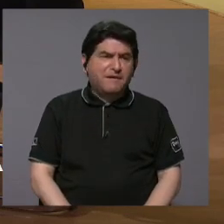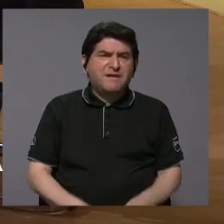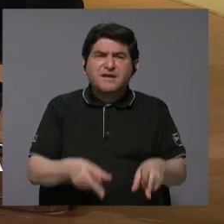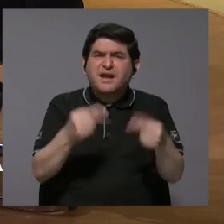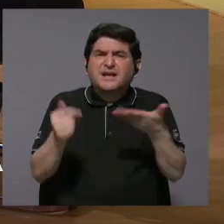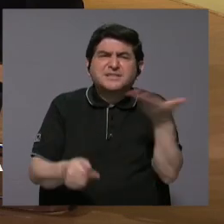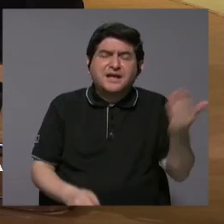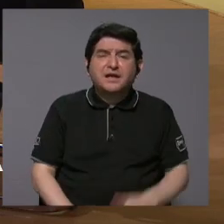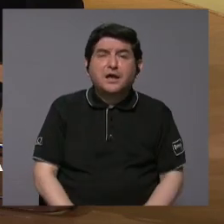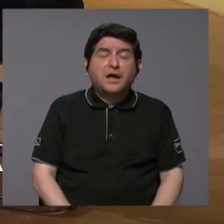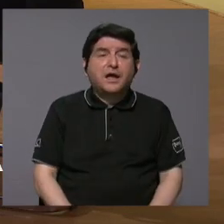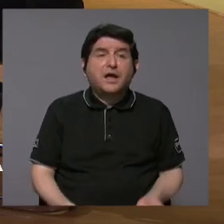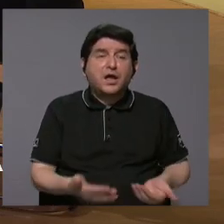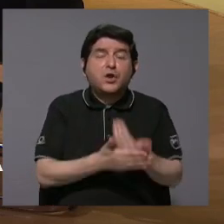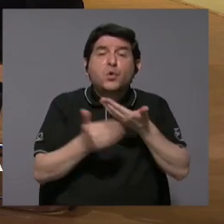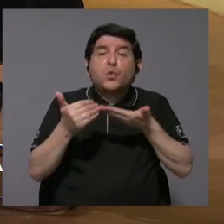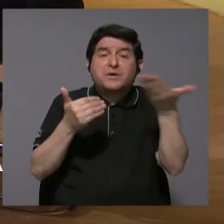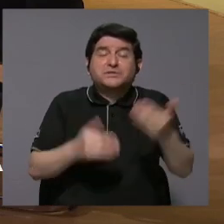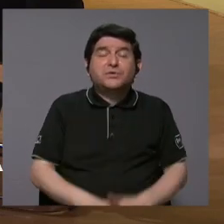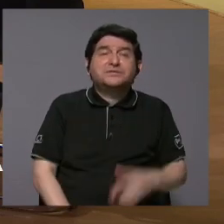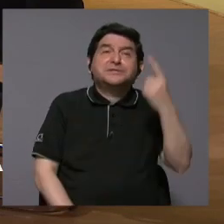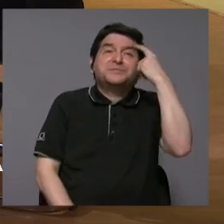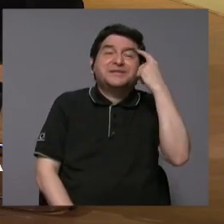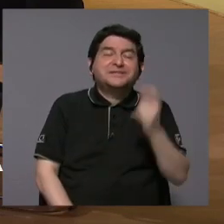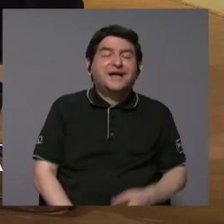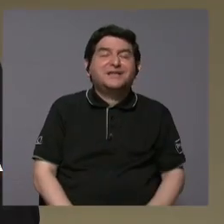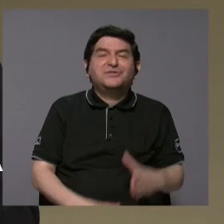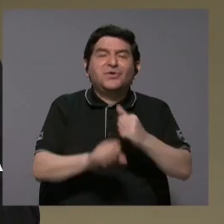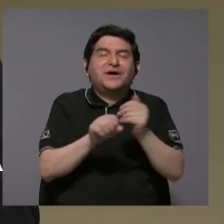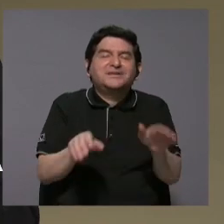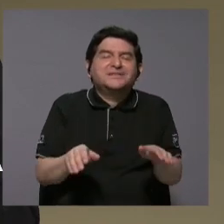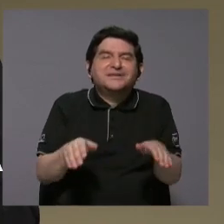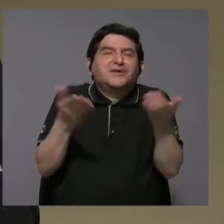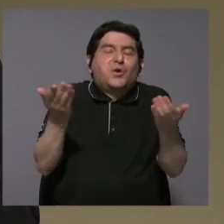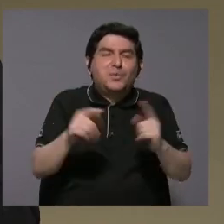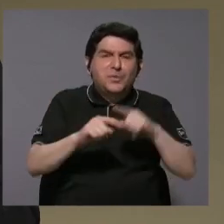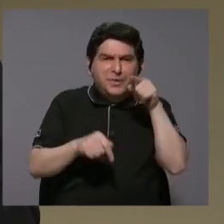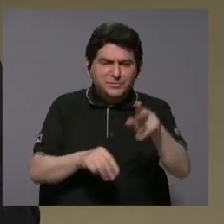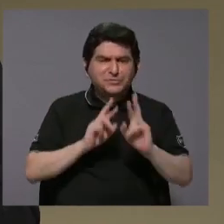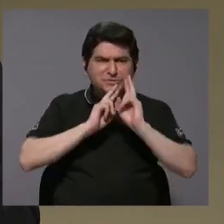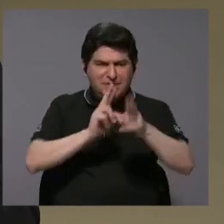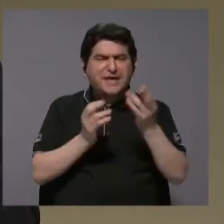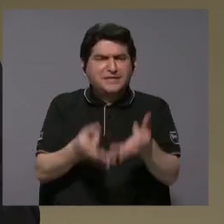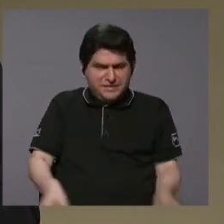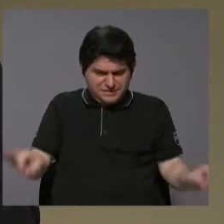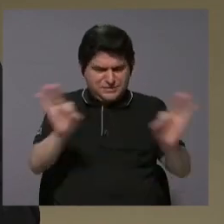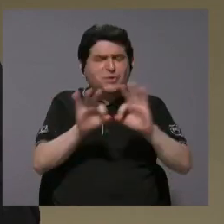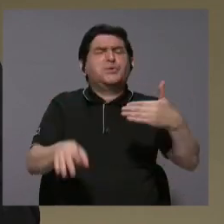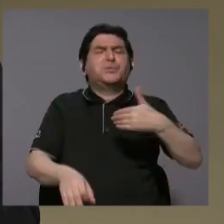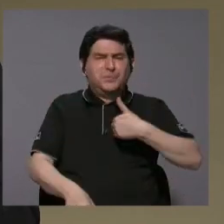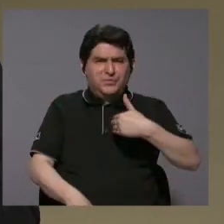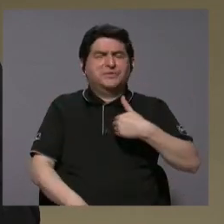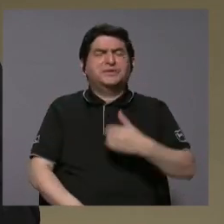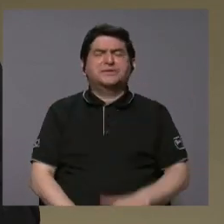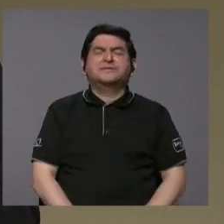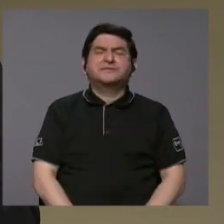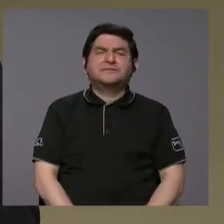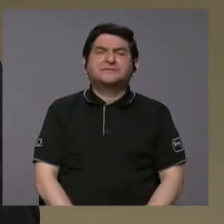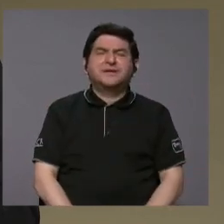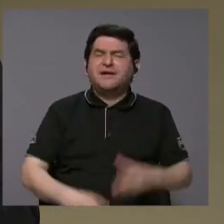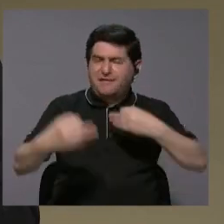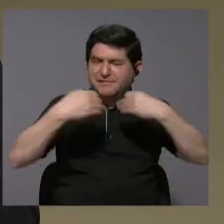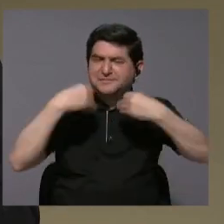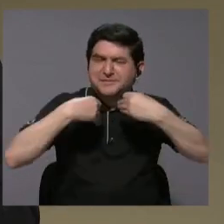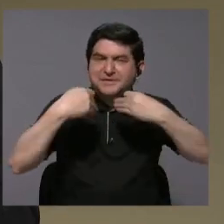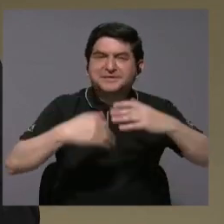en hacer nuevas cosas de cómo se va a hacer, pero ustedes sí tienen resultados importantes, don Eduardo. Cuéntenos